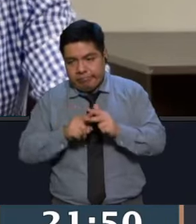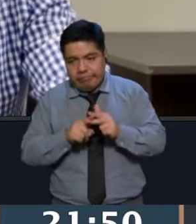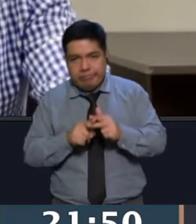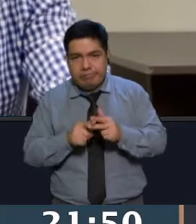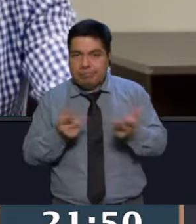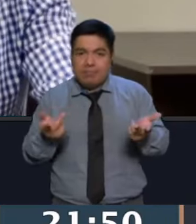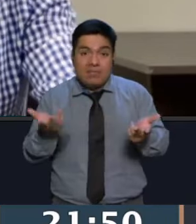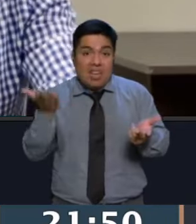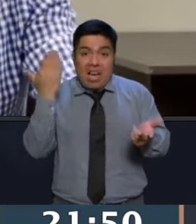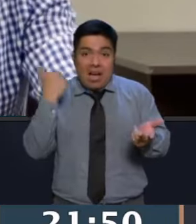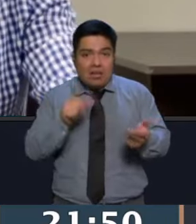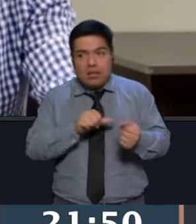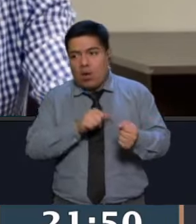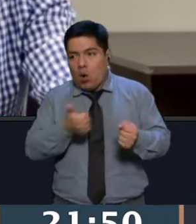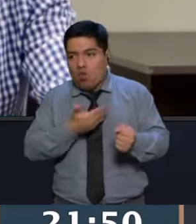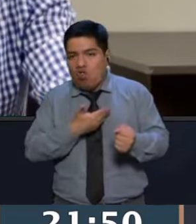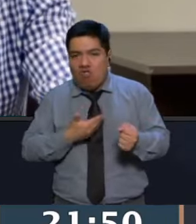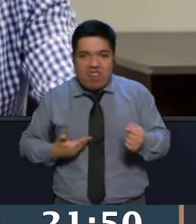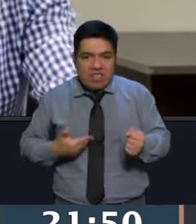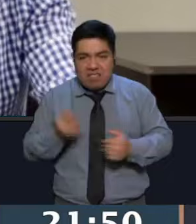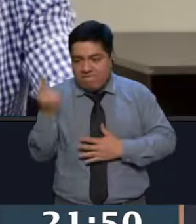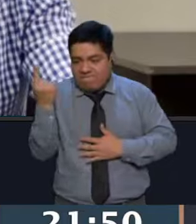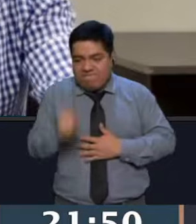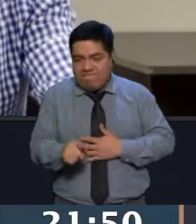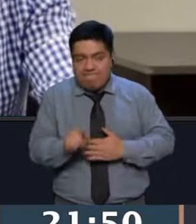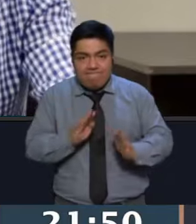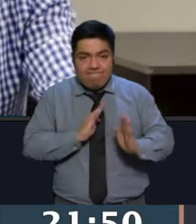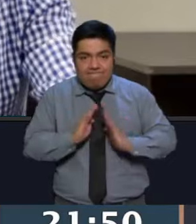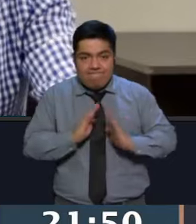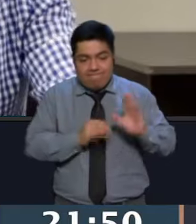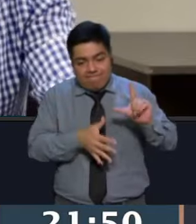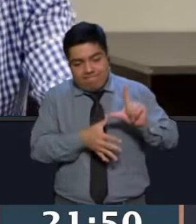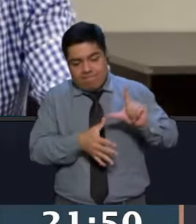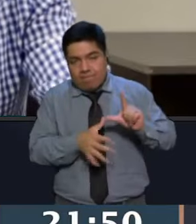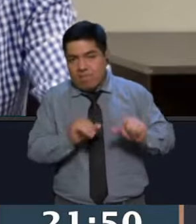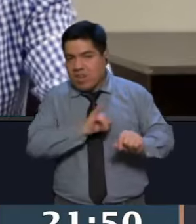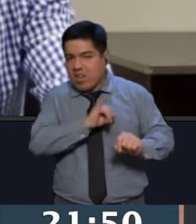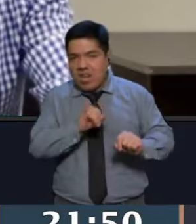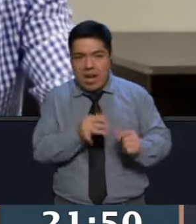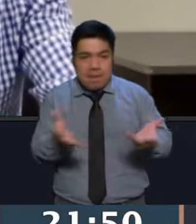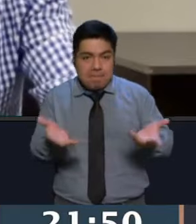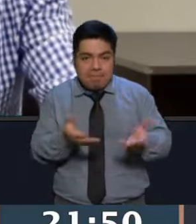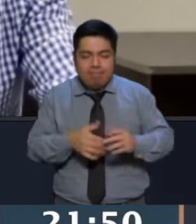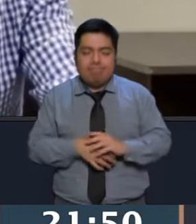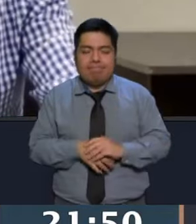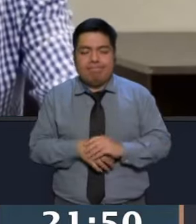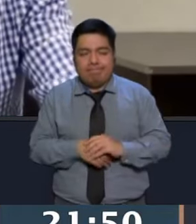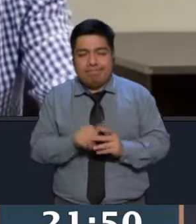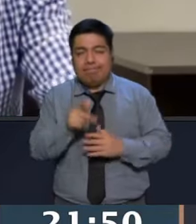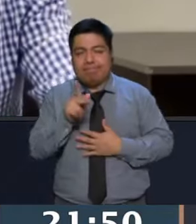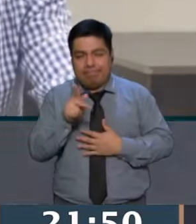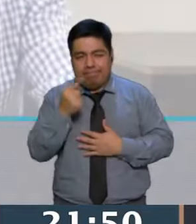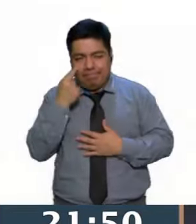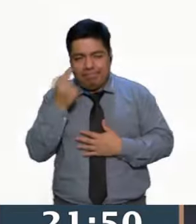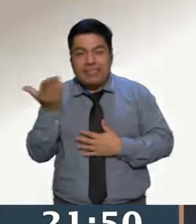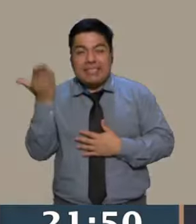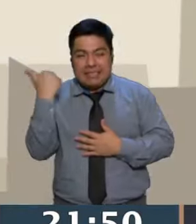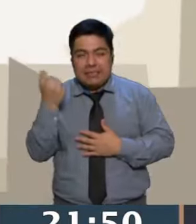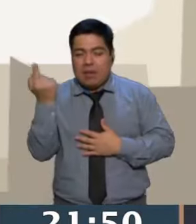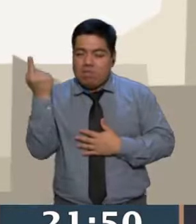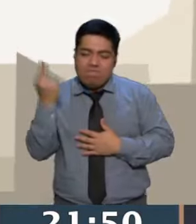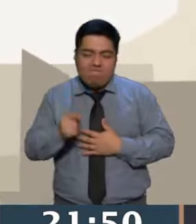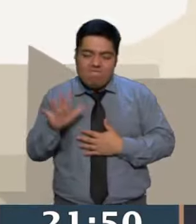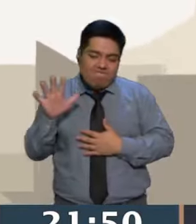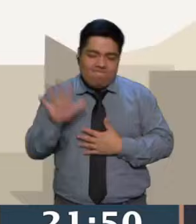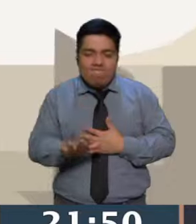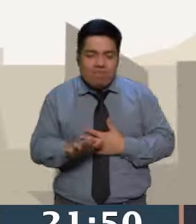comentaba al inicio de este espacio, ni siquiera se hizo en las dictaduras militares en América Latina. Así es, pero lo que sí se hizo